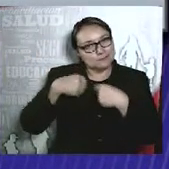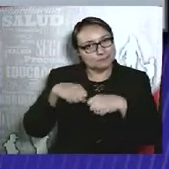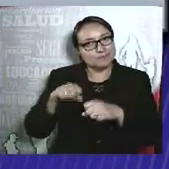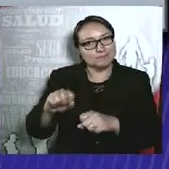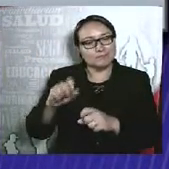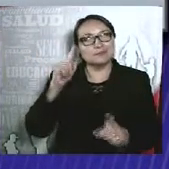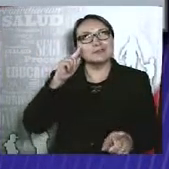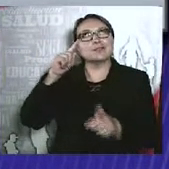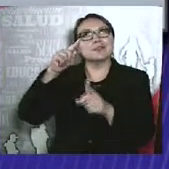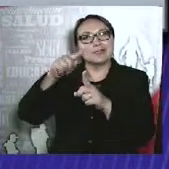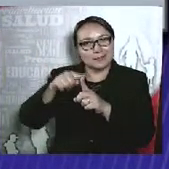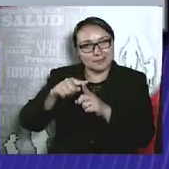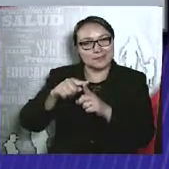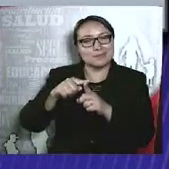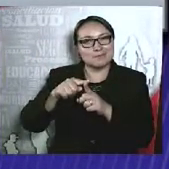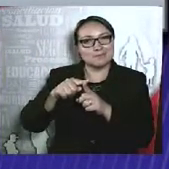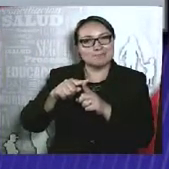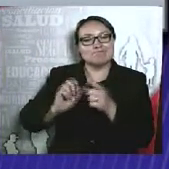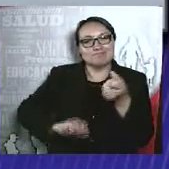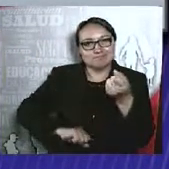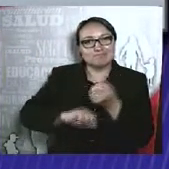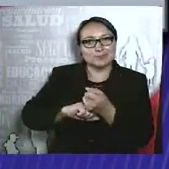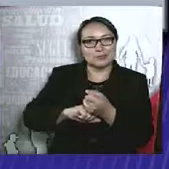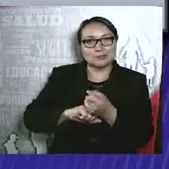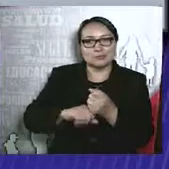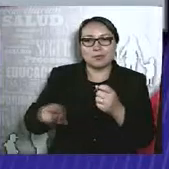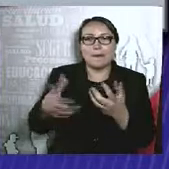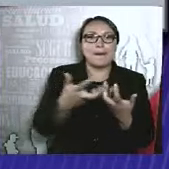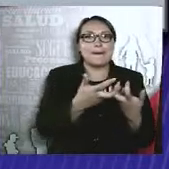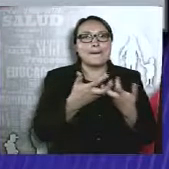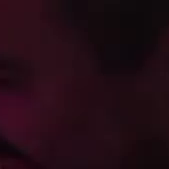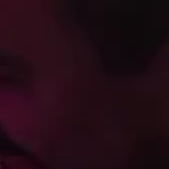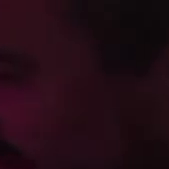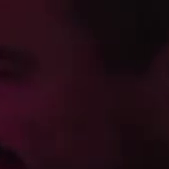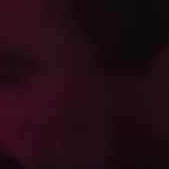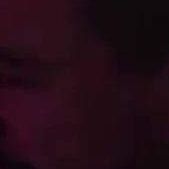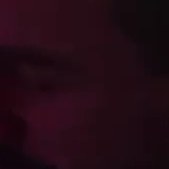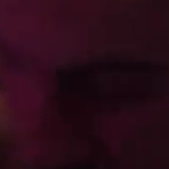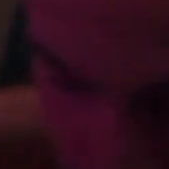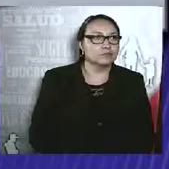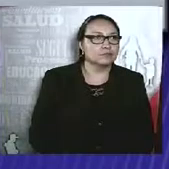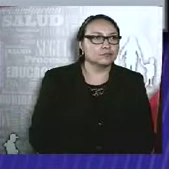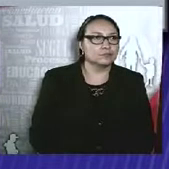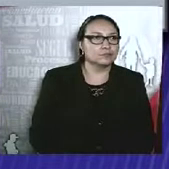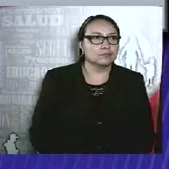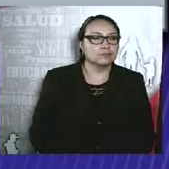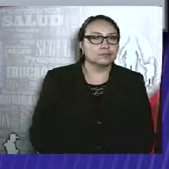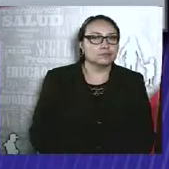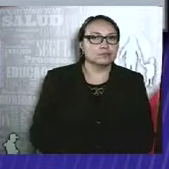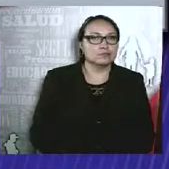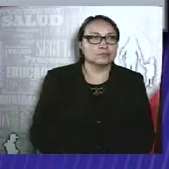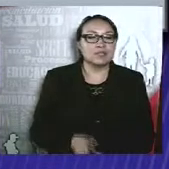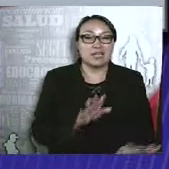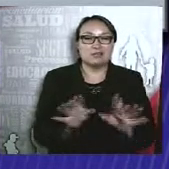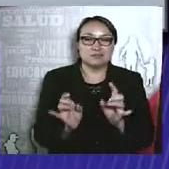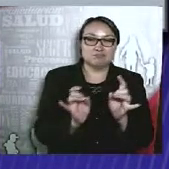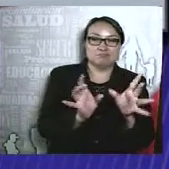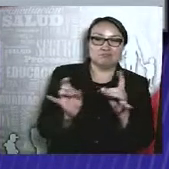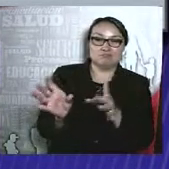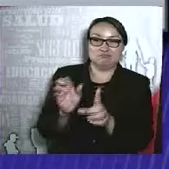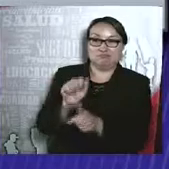esos objetivos del milenio, que es erradicar totalmente el analfabetismo en el país. Al haber tanta estigmatización sobre nuestra